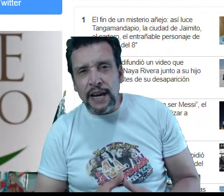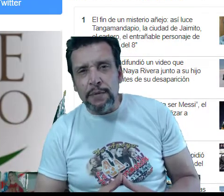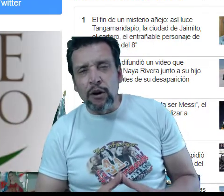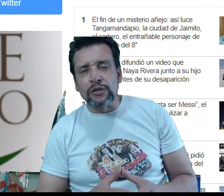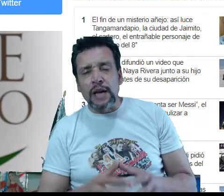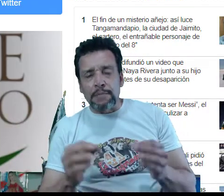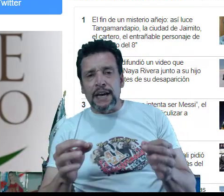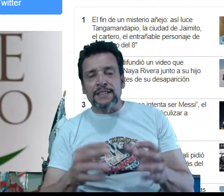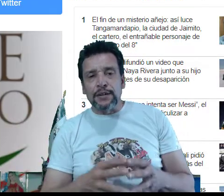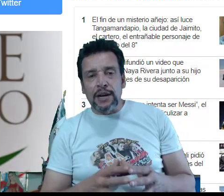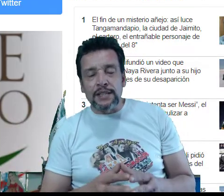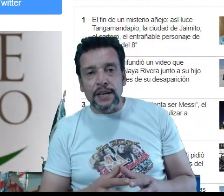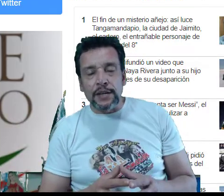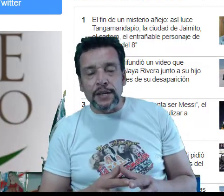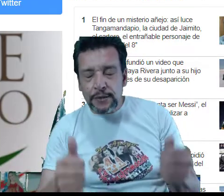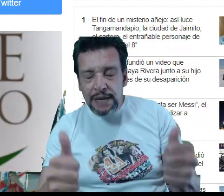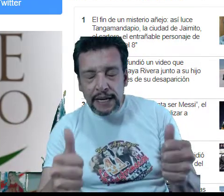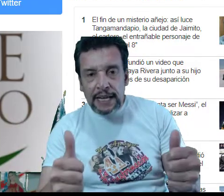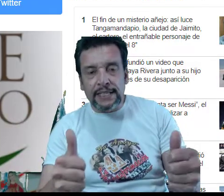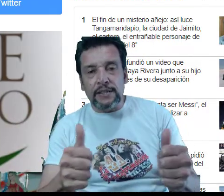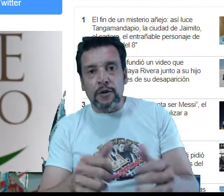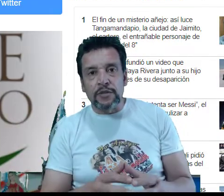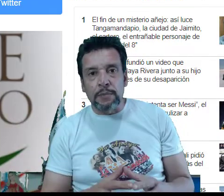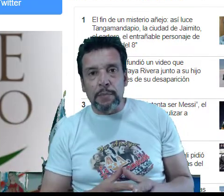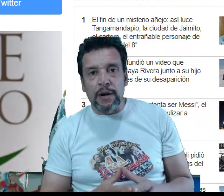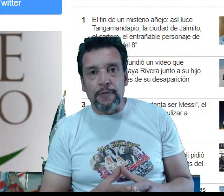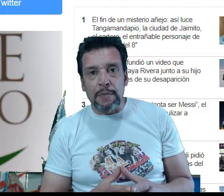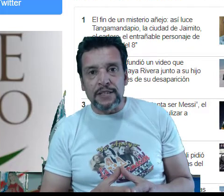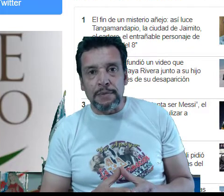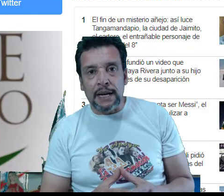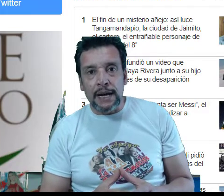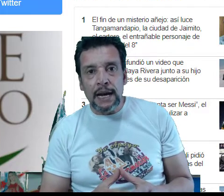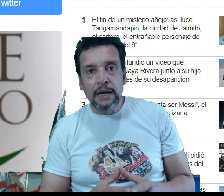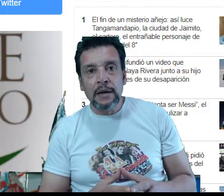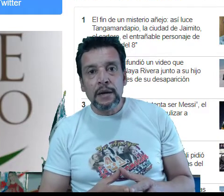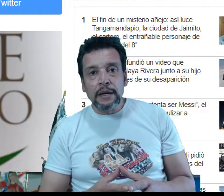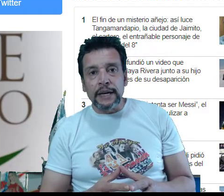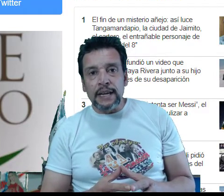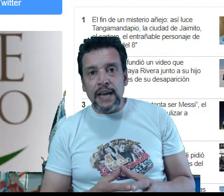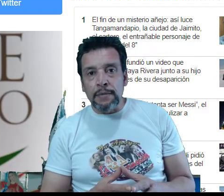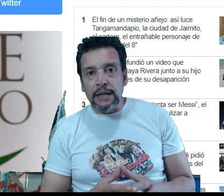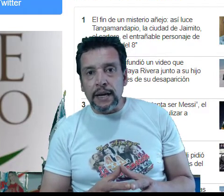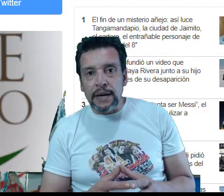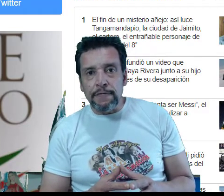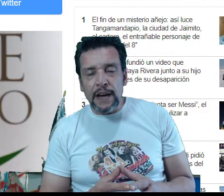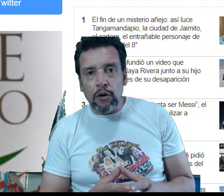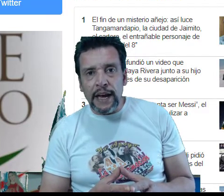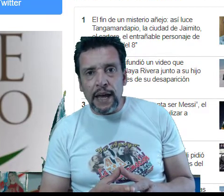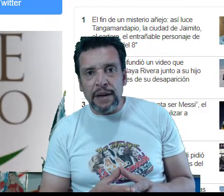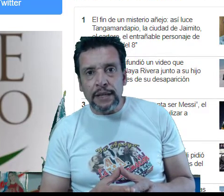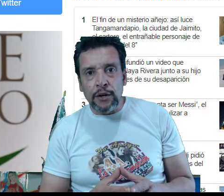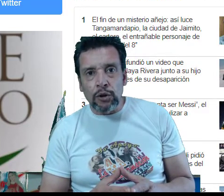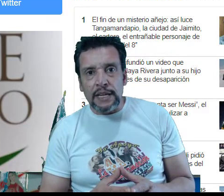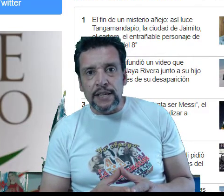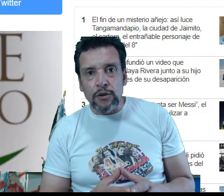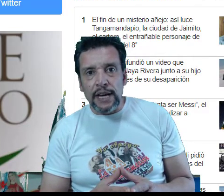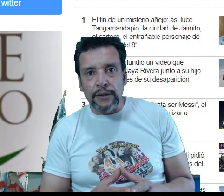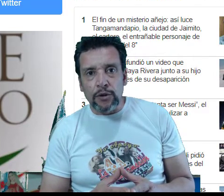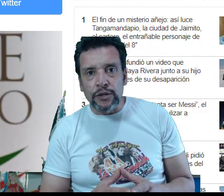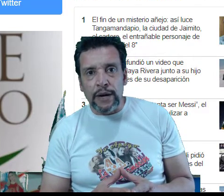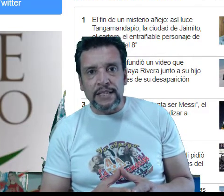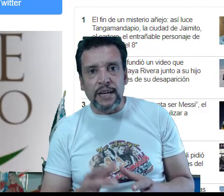Hola, ¿cómo están amigos, amigas, señoras y señores? Mil gracias, como siempre, por informarse en mi canal, que ya saben que verifico diariamente notas